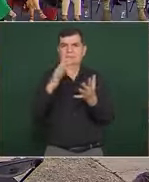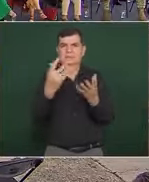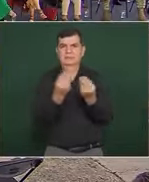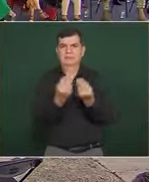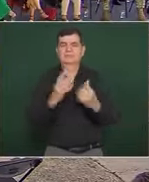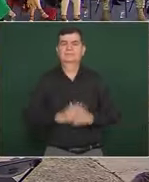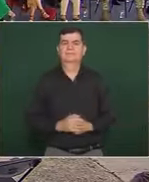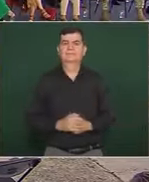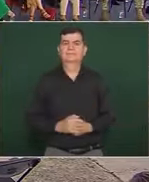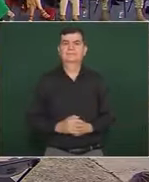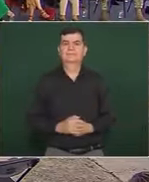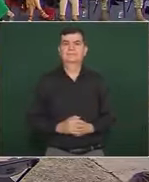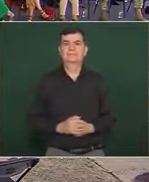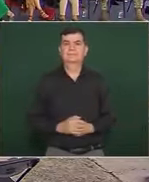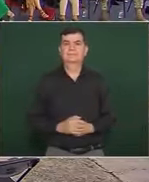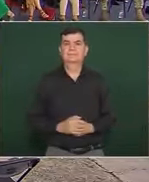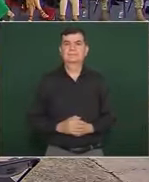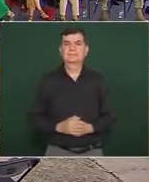gracias.